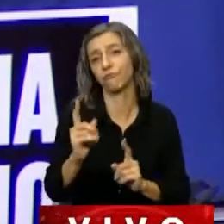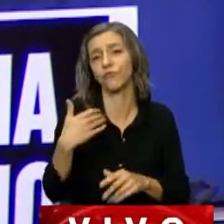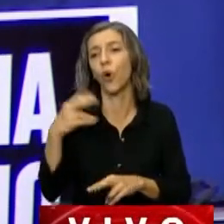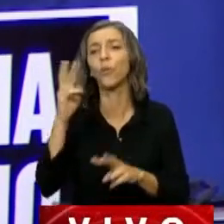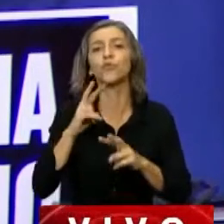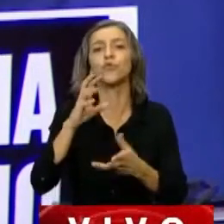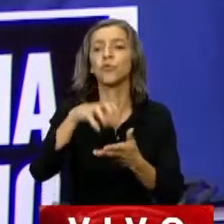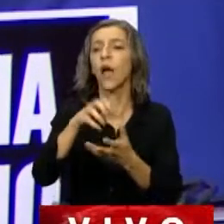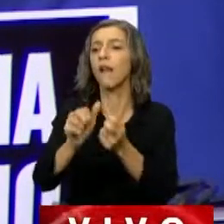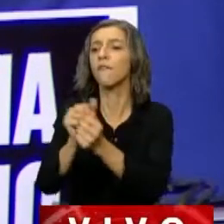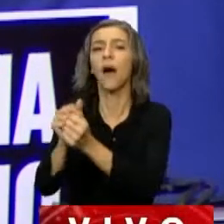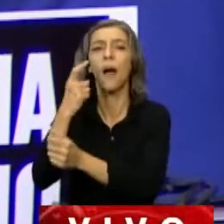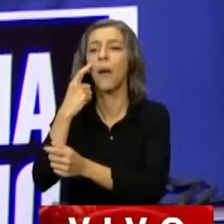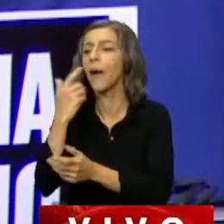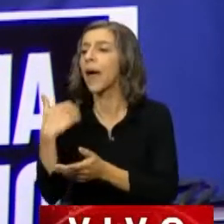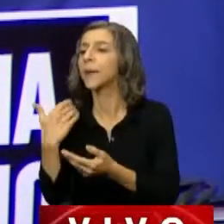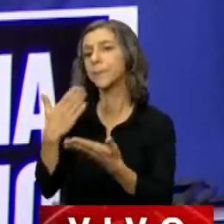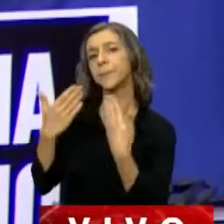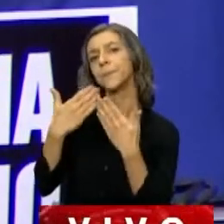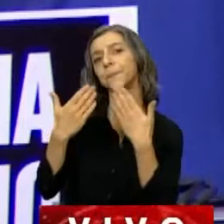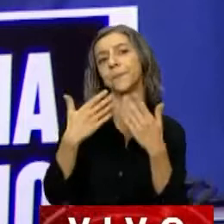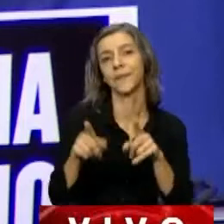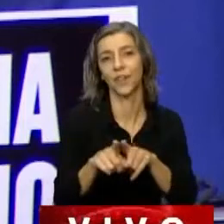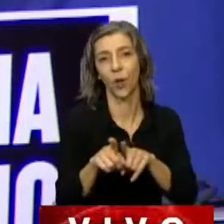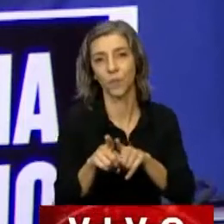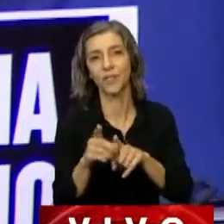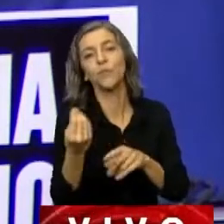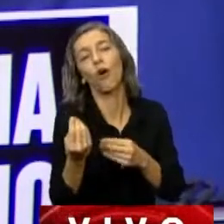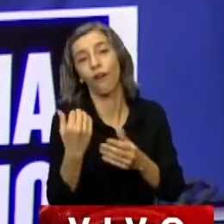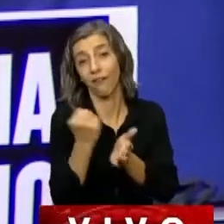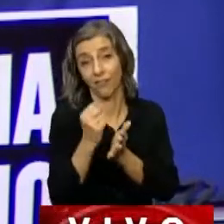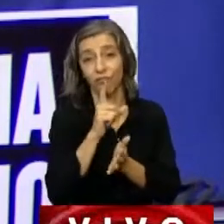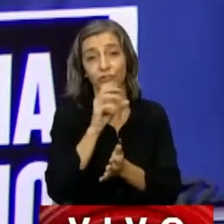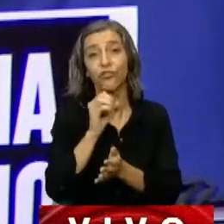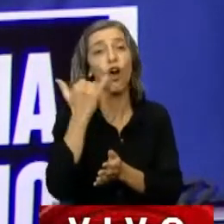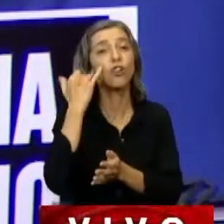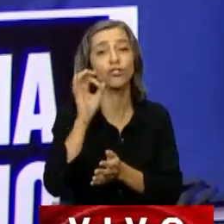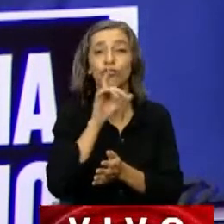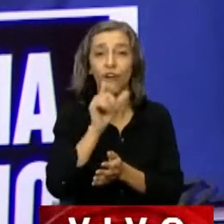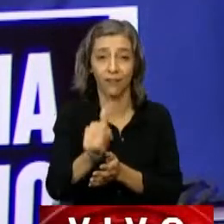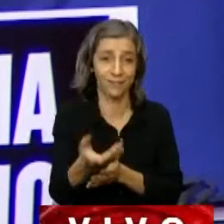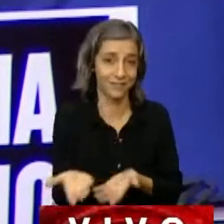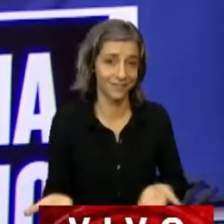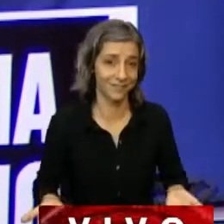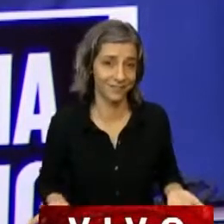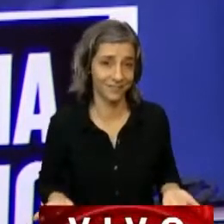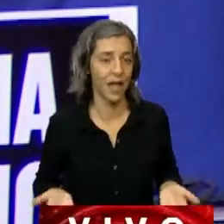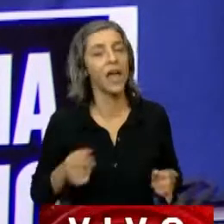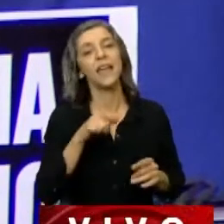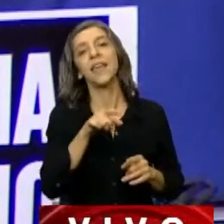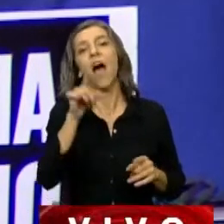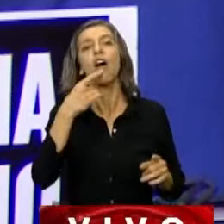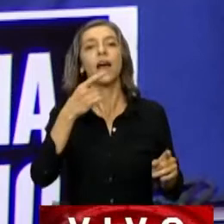reforma flexibilizadora de Toyota. Y es importante ver que ahora la nueva muletilla es, bueno,